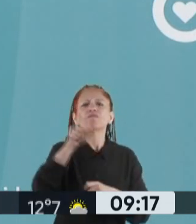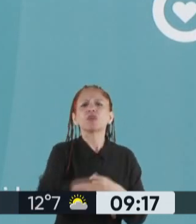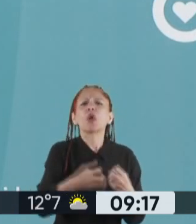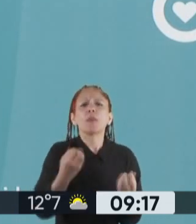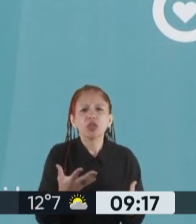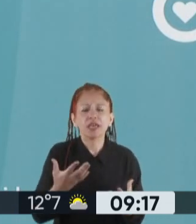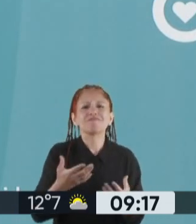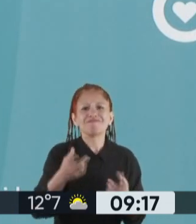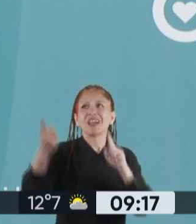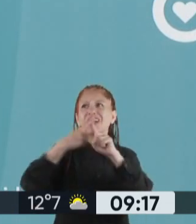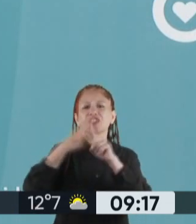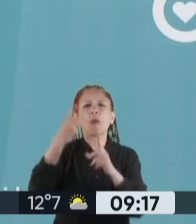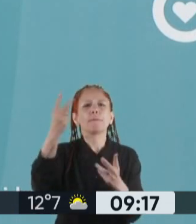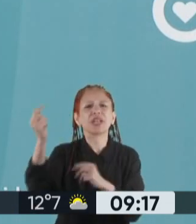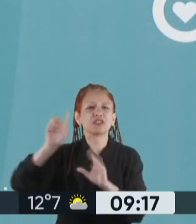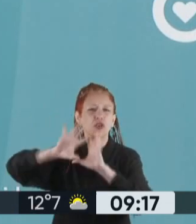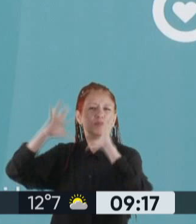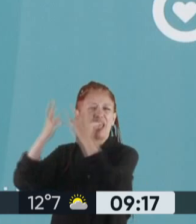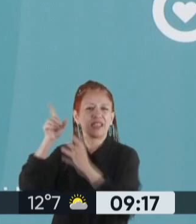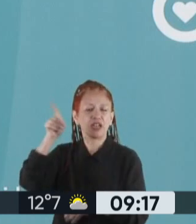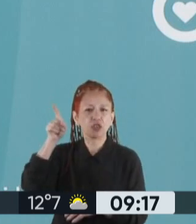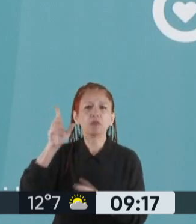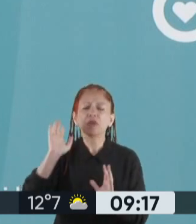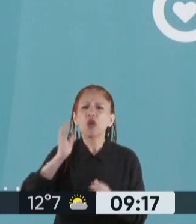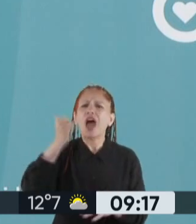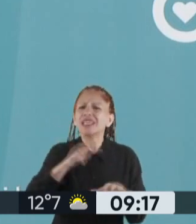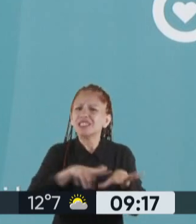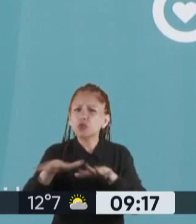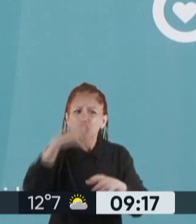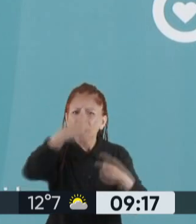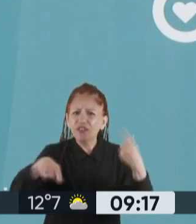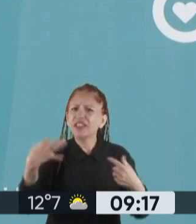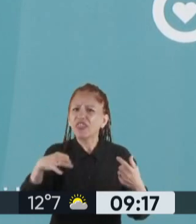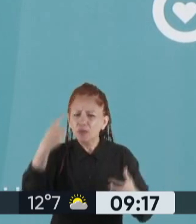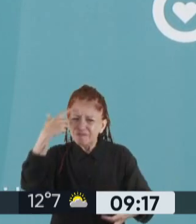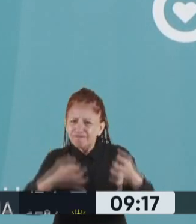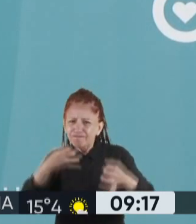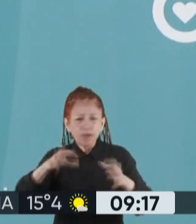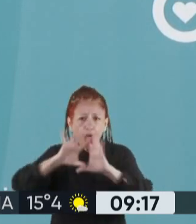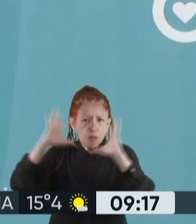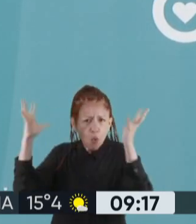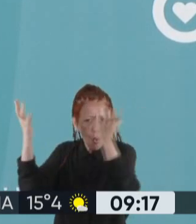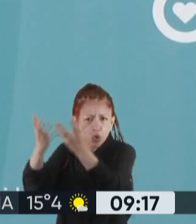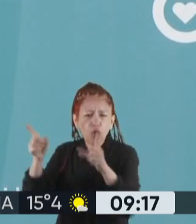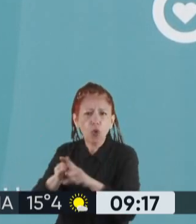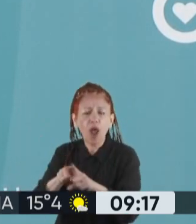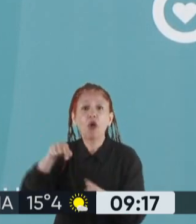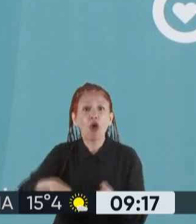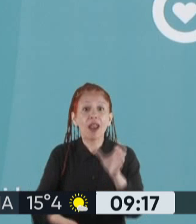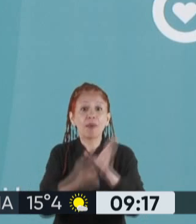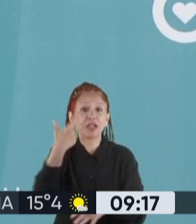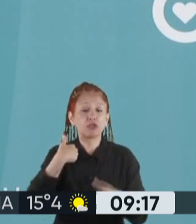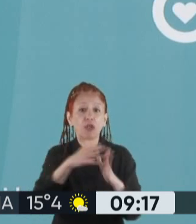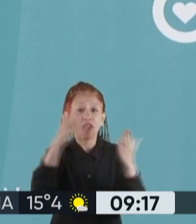precios internacionales. Pero también hay otra cantidad de situaciones que hay que evaluar y que se están evaluando en todo el mundo. Hoy mismo leía hoy a la mañana en